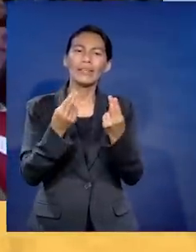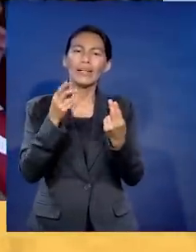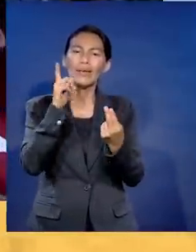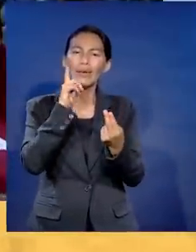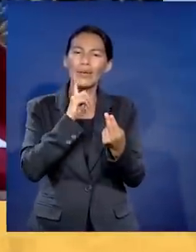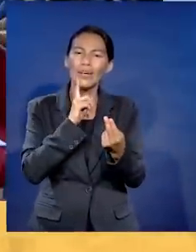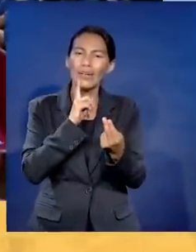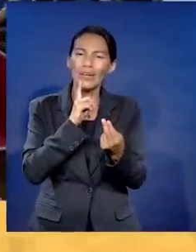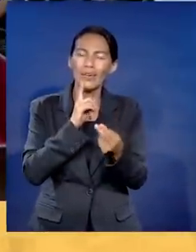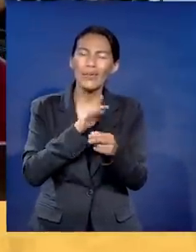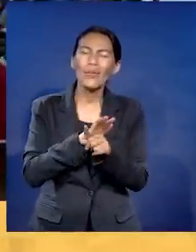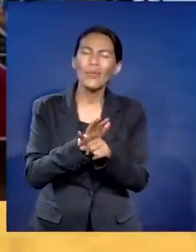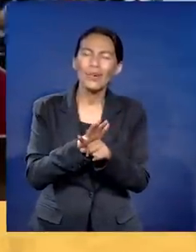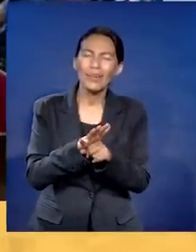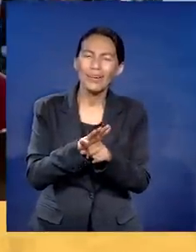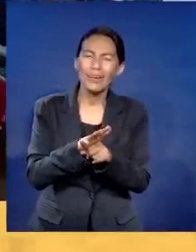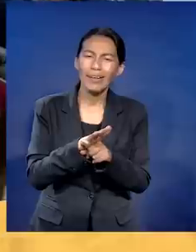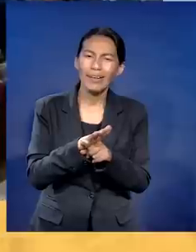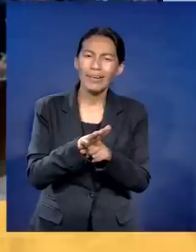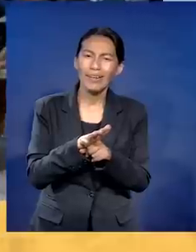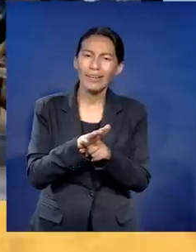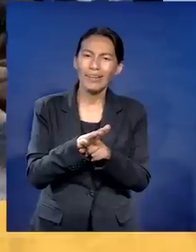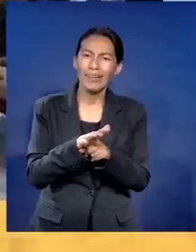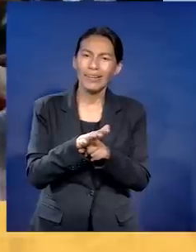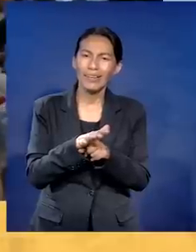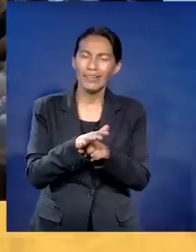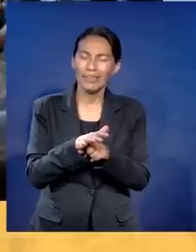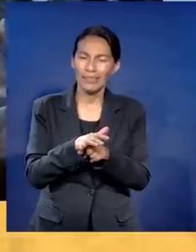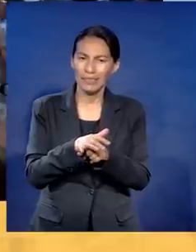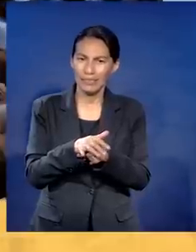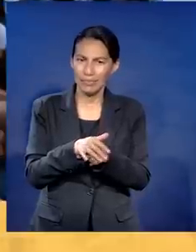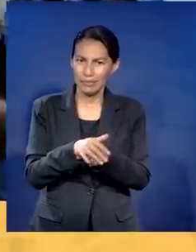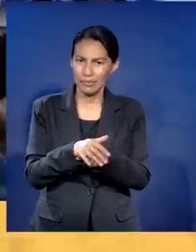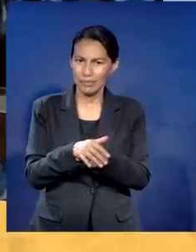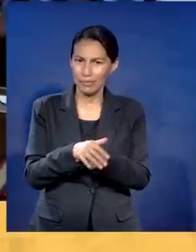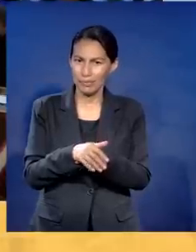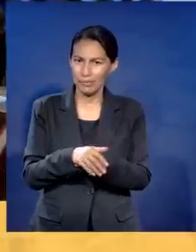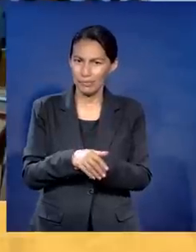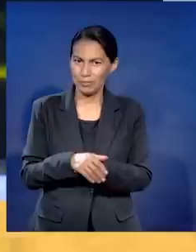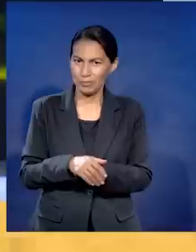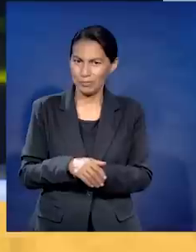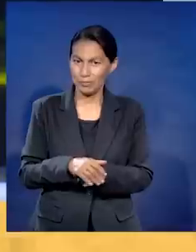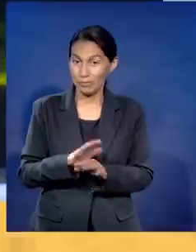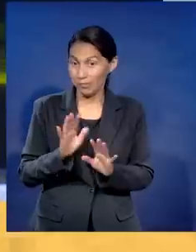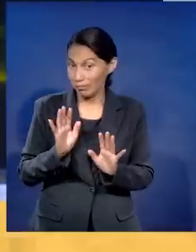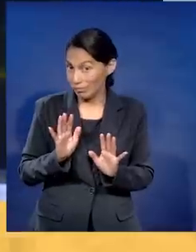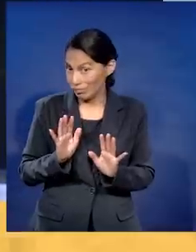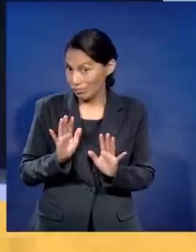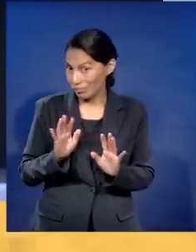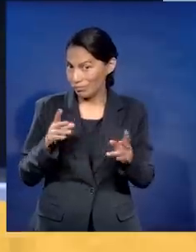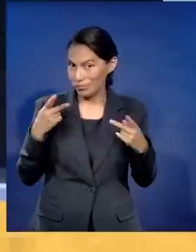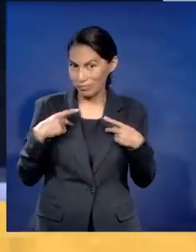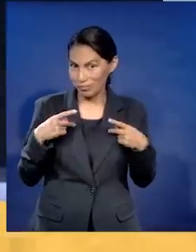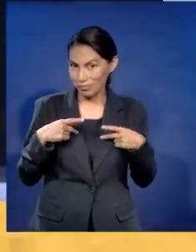¿Cuál es la necesidad más grande de una dama? ¿Cuál es?